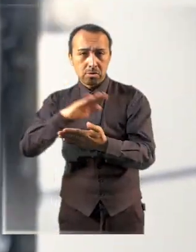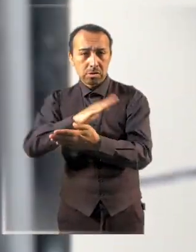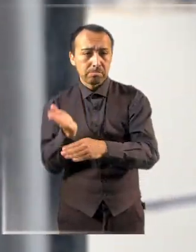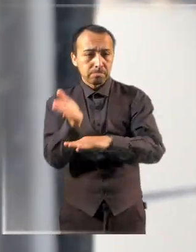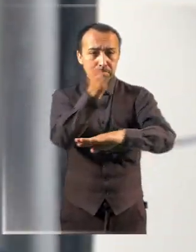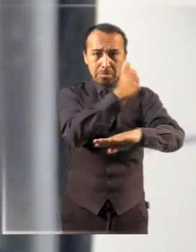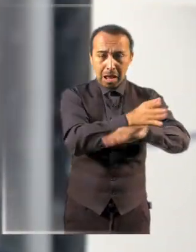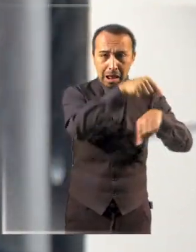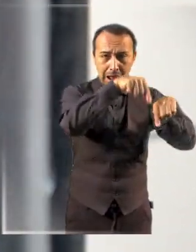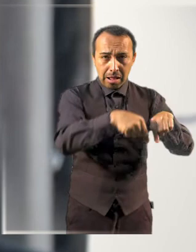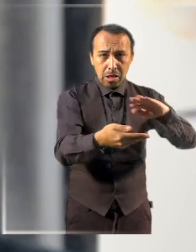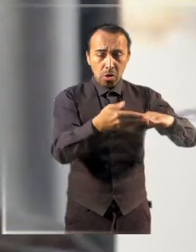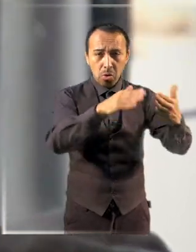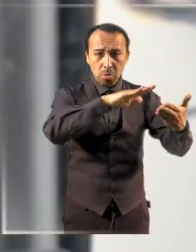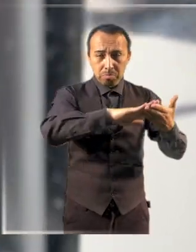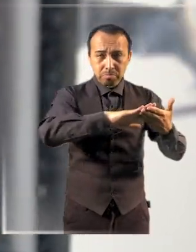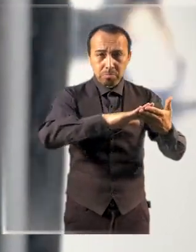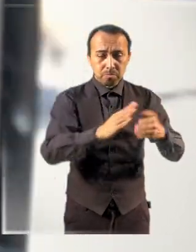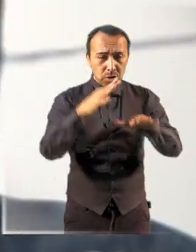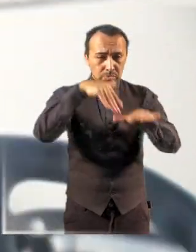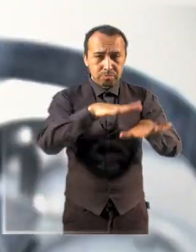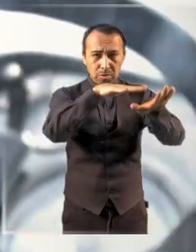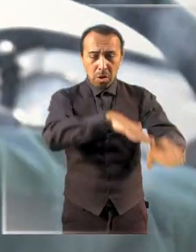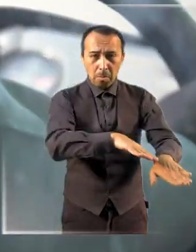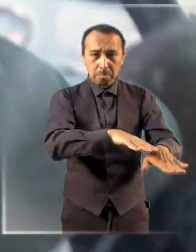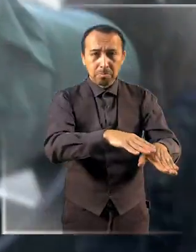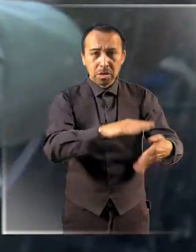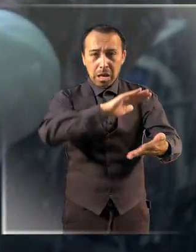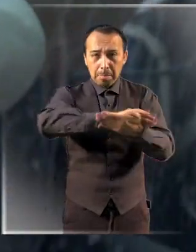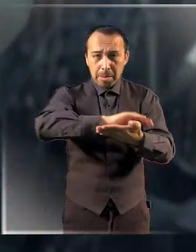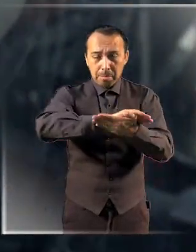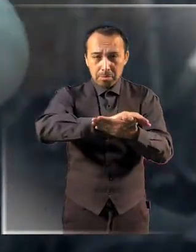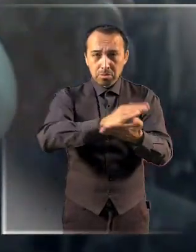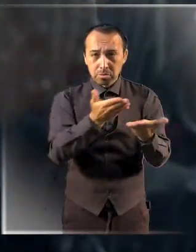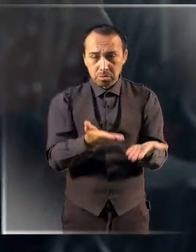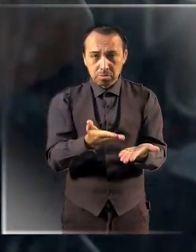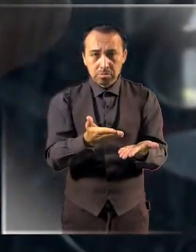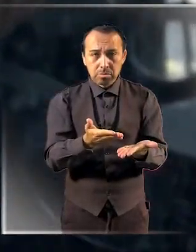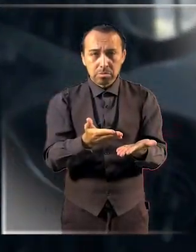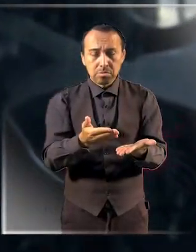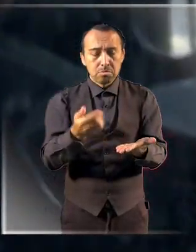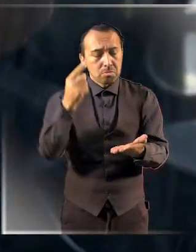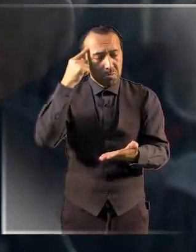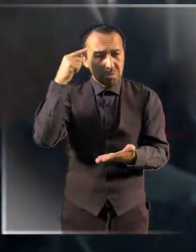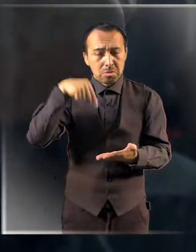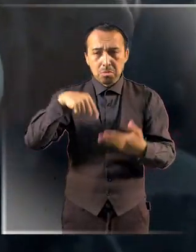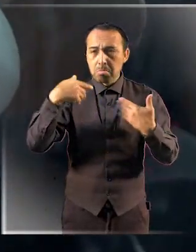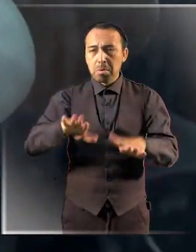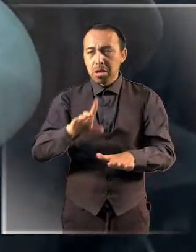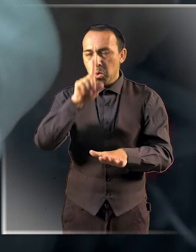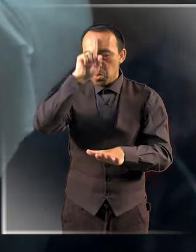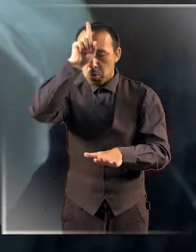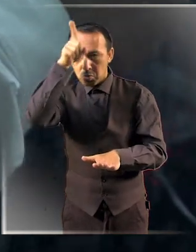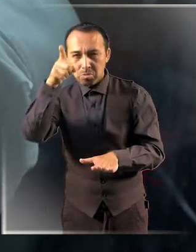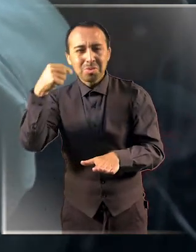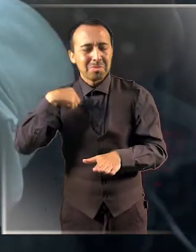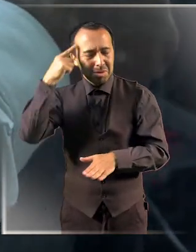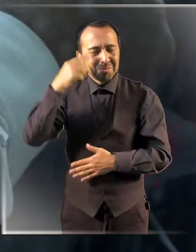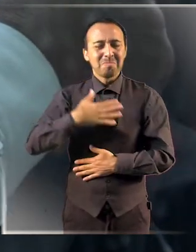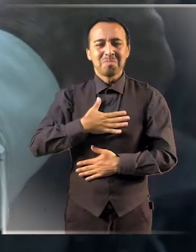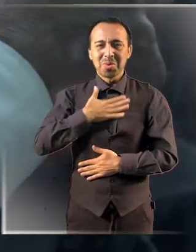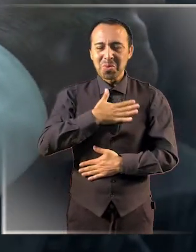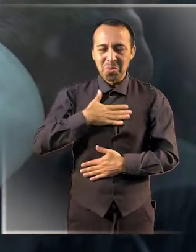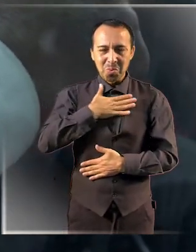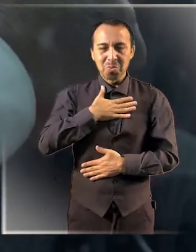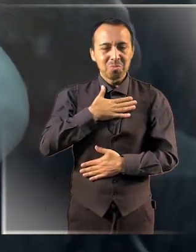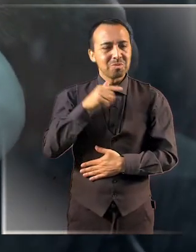termina en Mapocho, en el Parque Forestal. Ya más que una rutina, yo creo que es un placer para